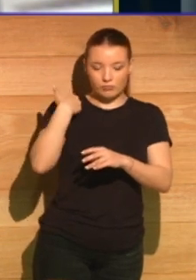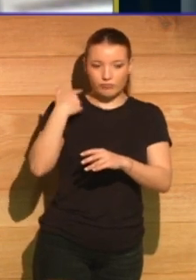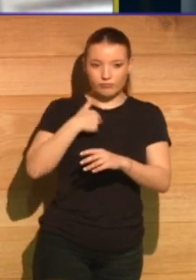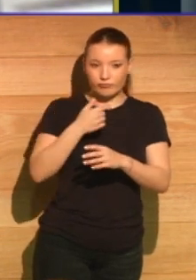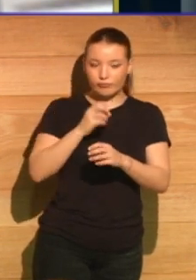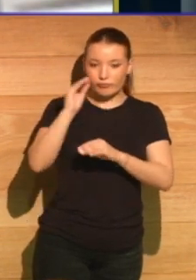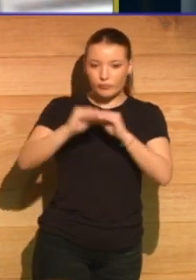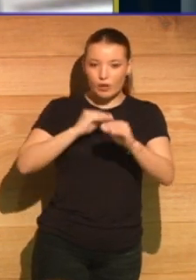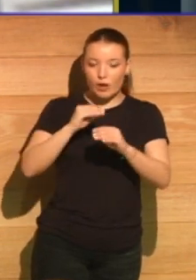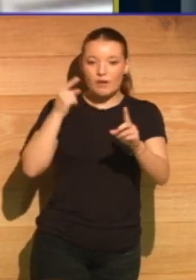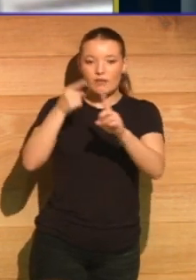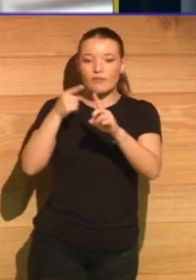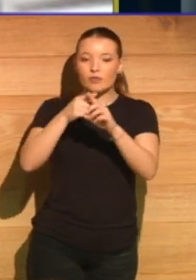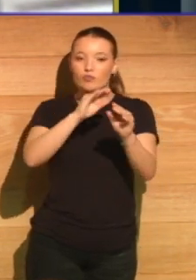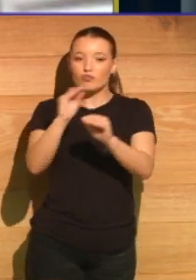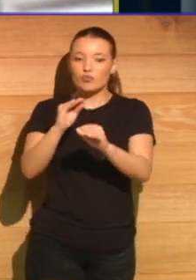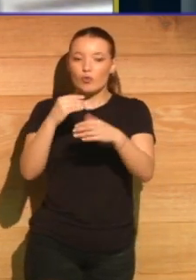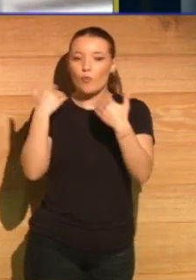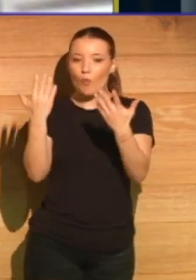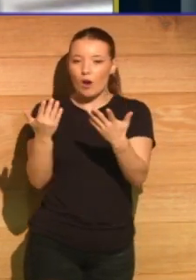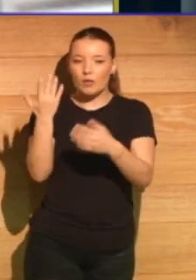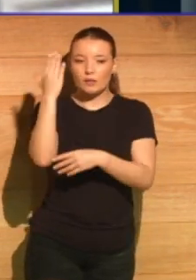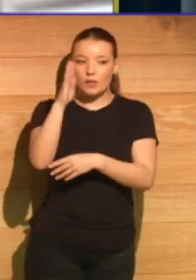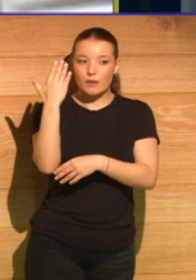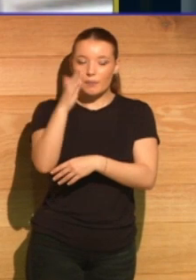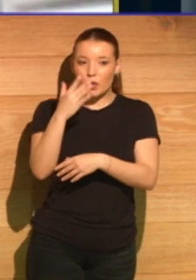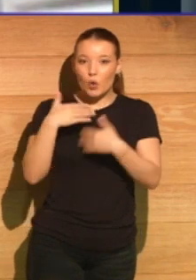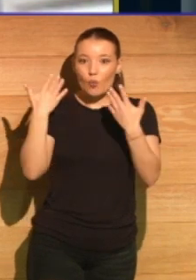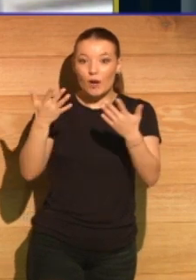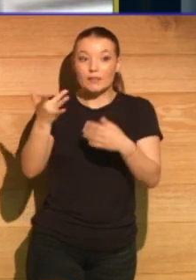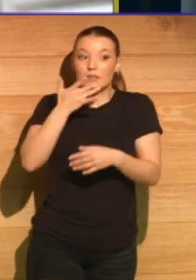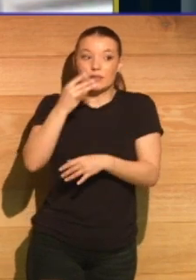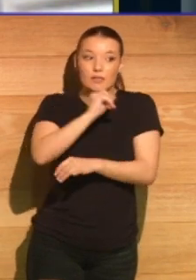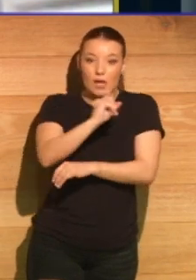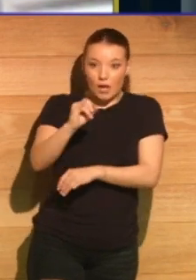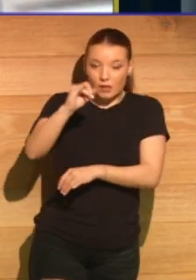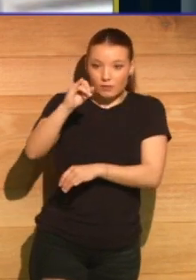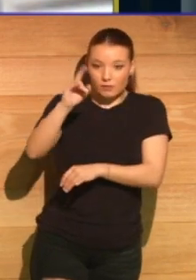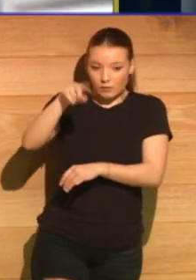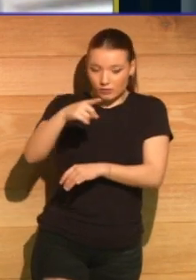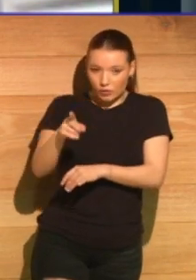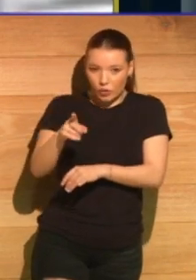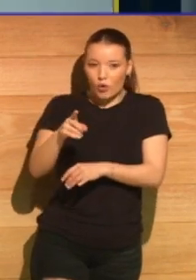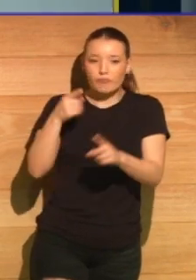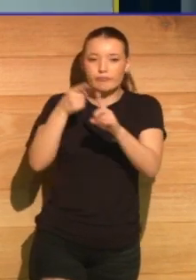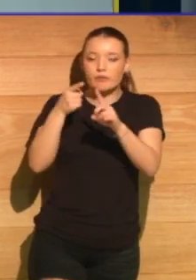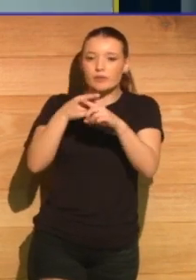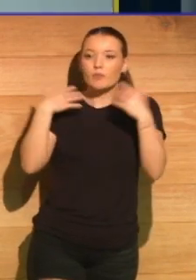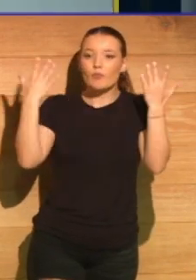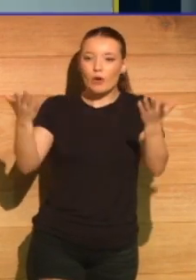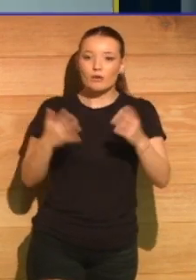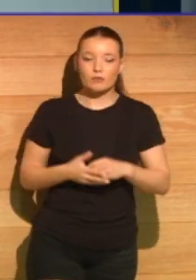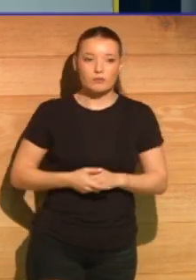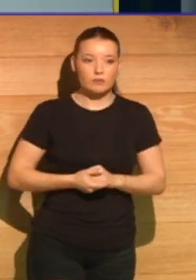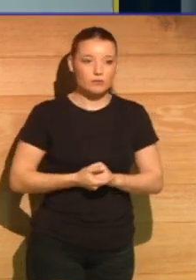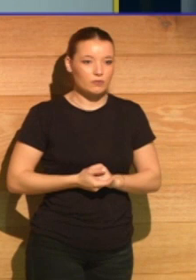¿cuáles fueron tus referentes? ¿En qué espejos te miraste si los tuviste, o sea, si los buscaste? Sí, yo